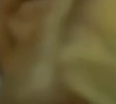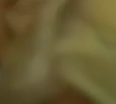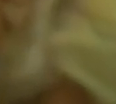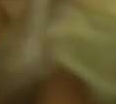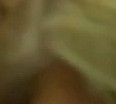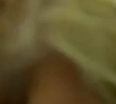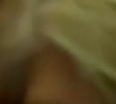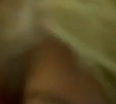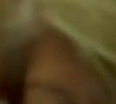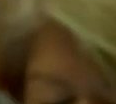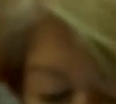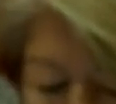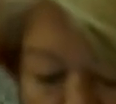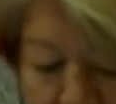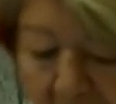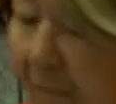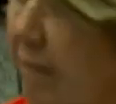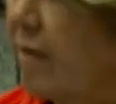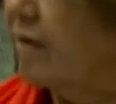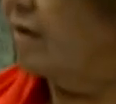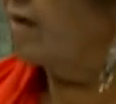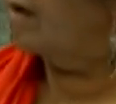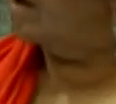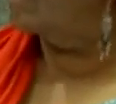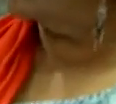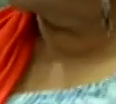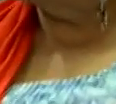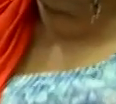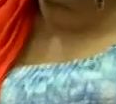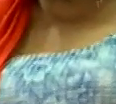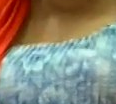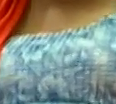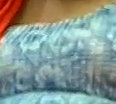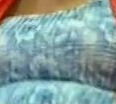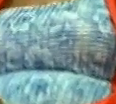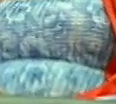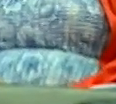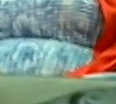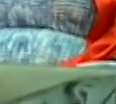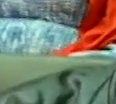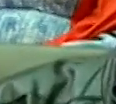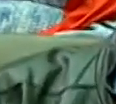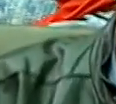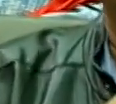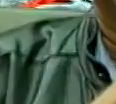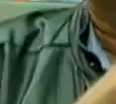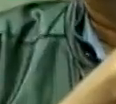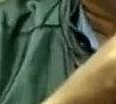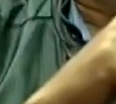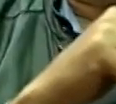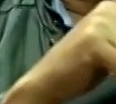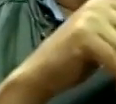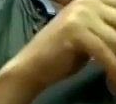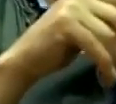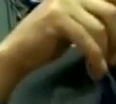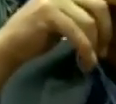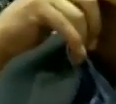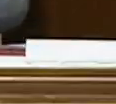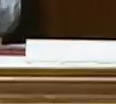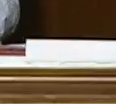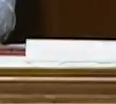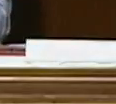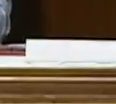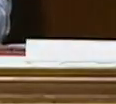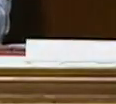decía, Dios te dé vida y salud, del resto me encargo yo. Nosotros podríamos decir hoy, que Dios nos dé unidad, del resto nos